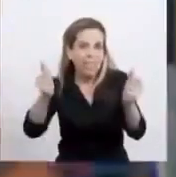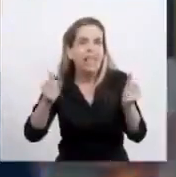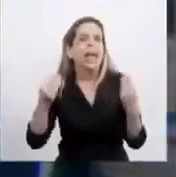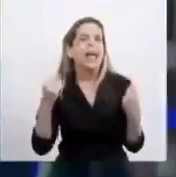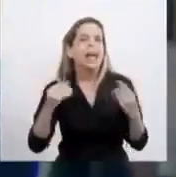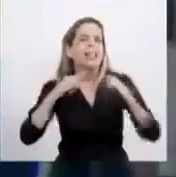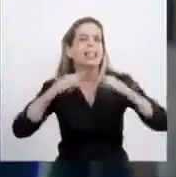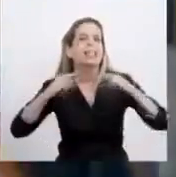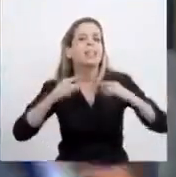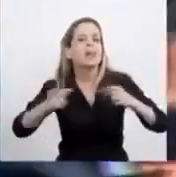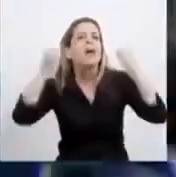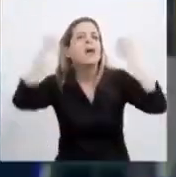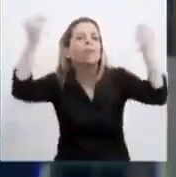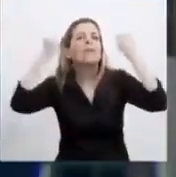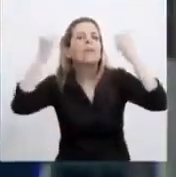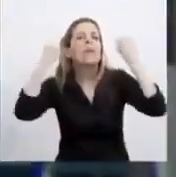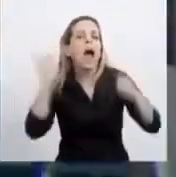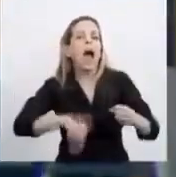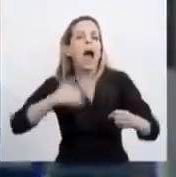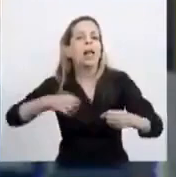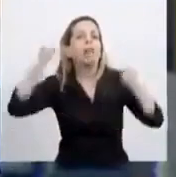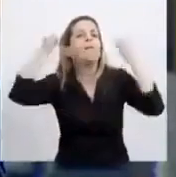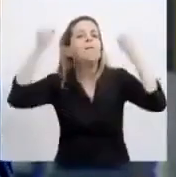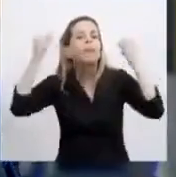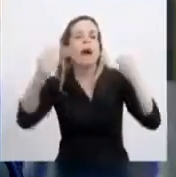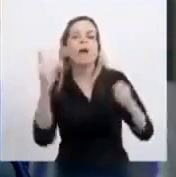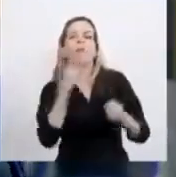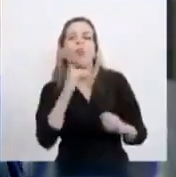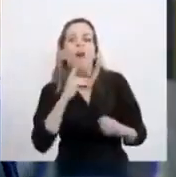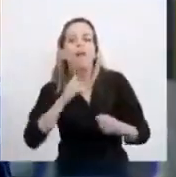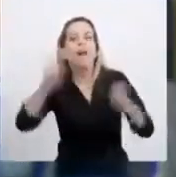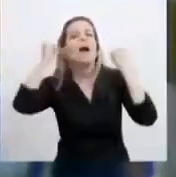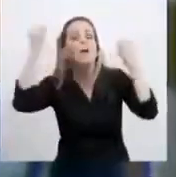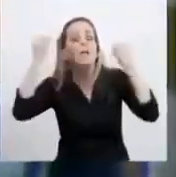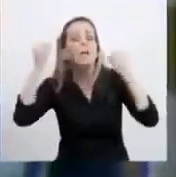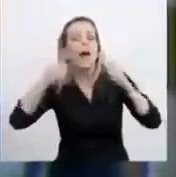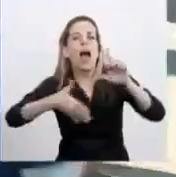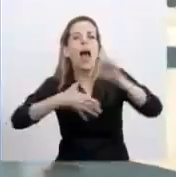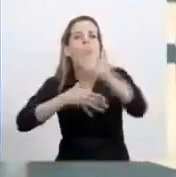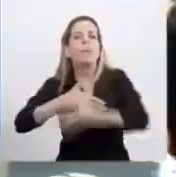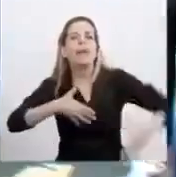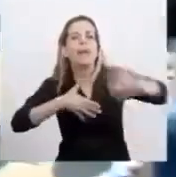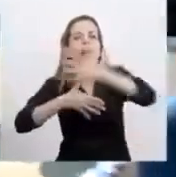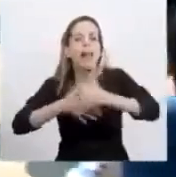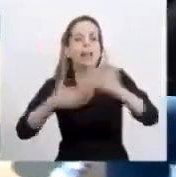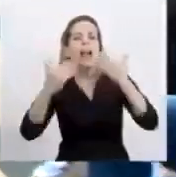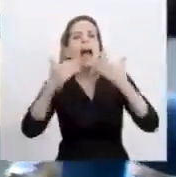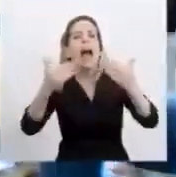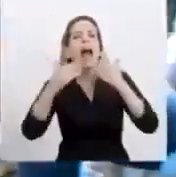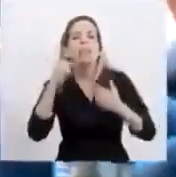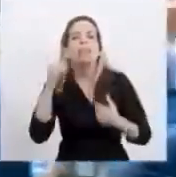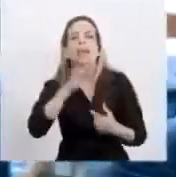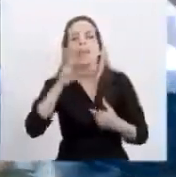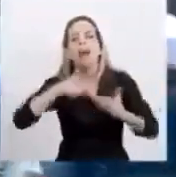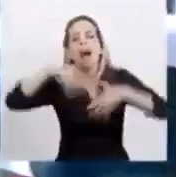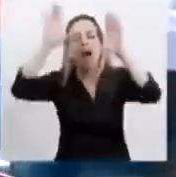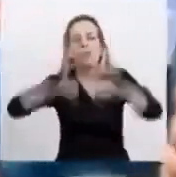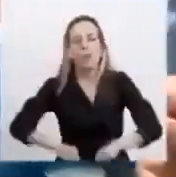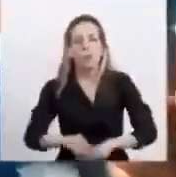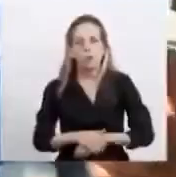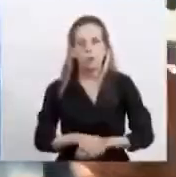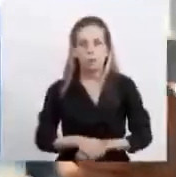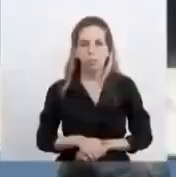gritando un ¡Viva Argentina! ¡Viva Bolivia! ¡Viva América Latina! Gracias a todos y todas.